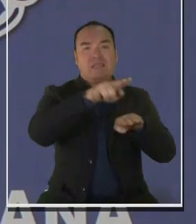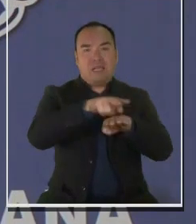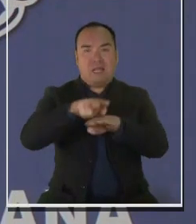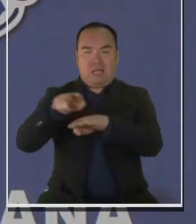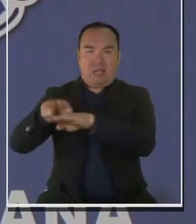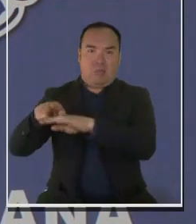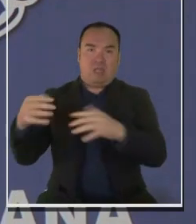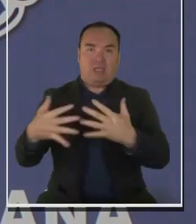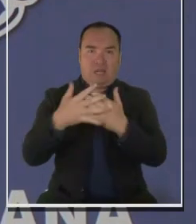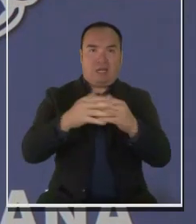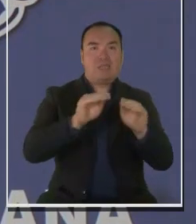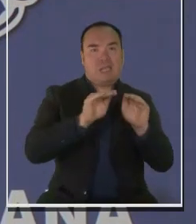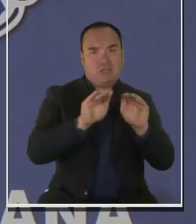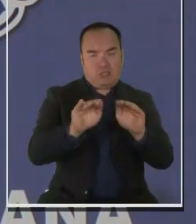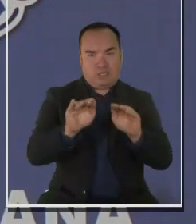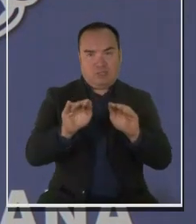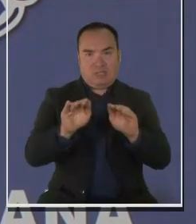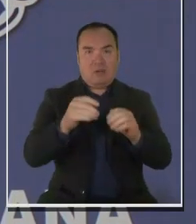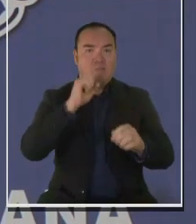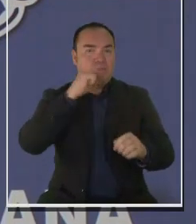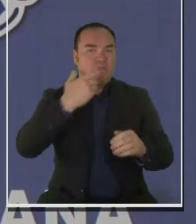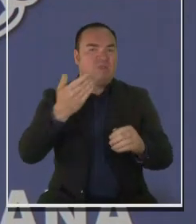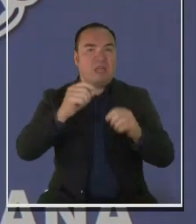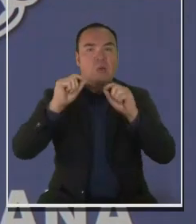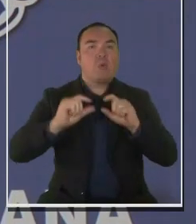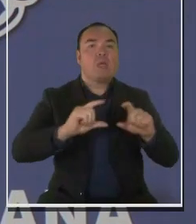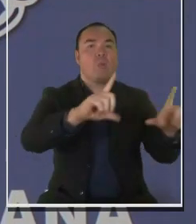asistencial, lo que implica un aumento de